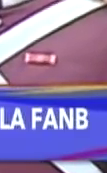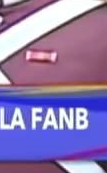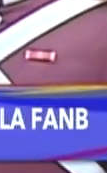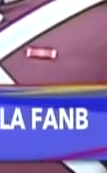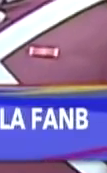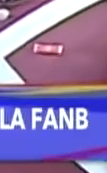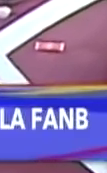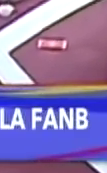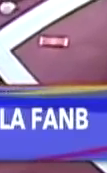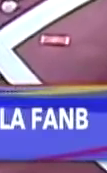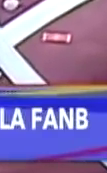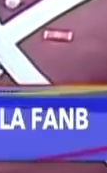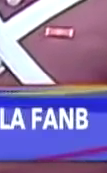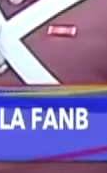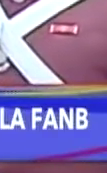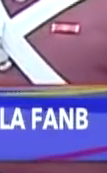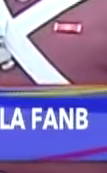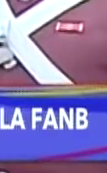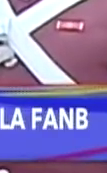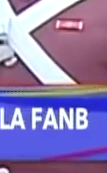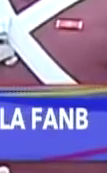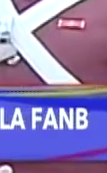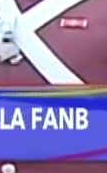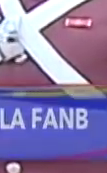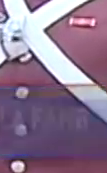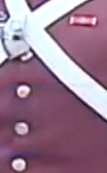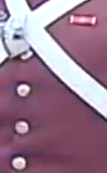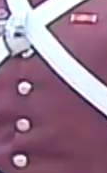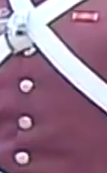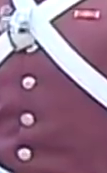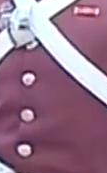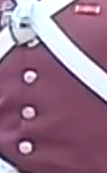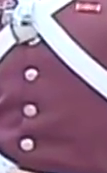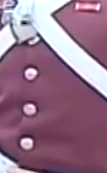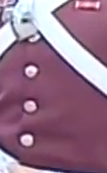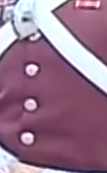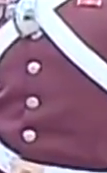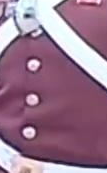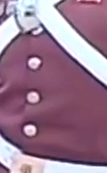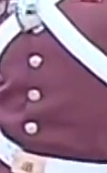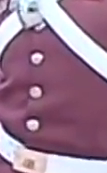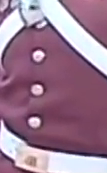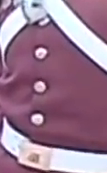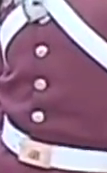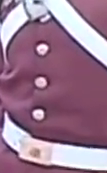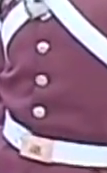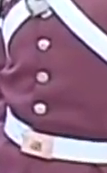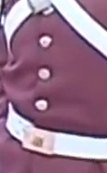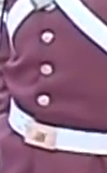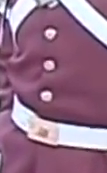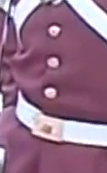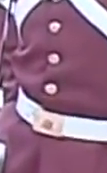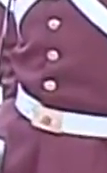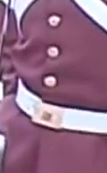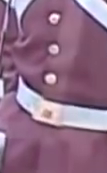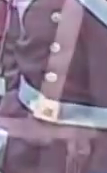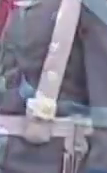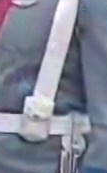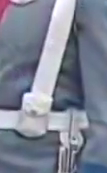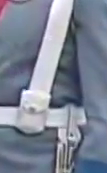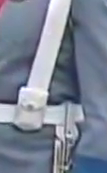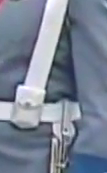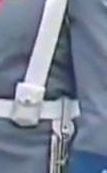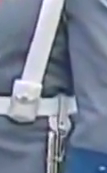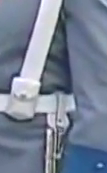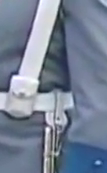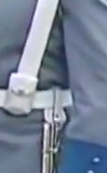a vencer. Victoria a la paz, unión y reafirmación de la Fuerza Armada Nacional Bolivariana y el pueblo